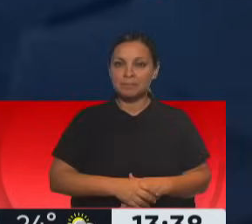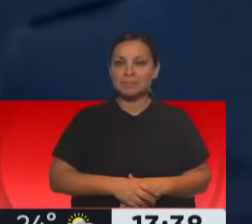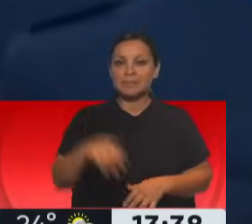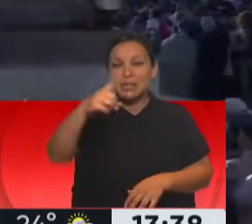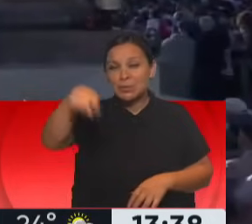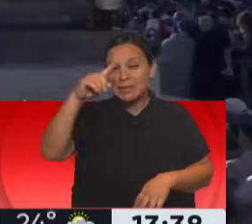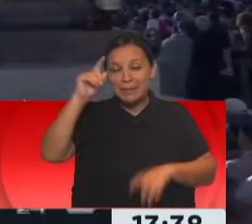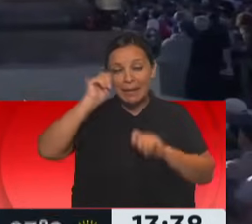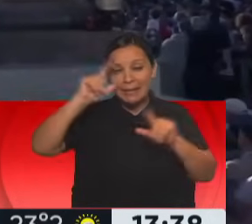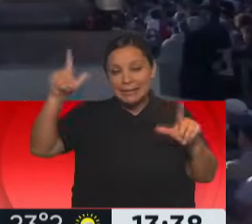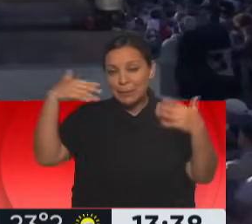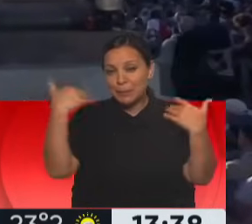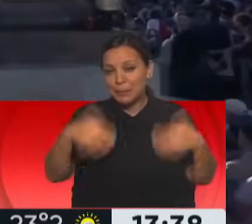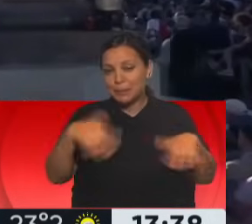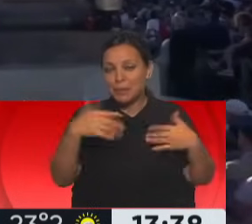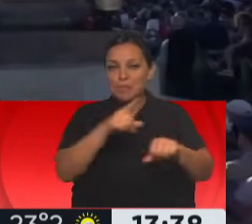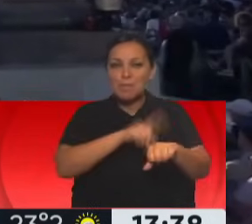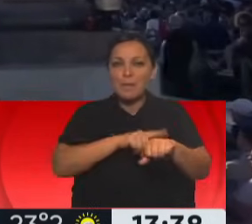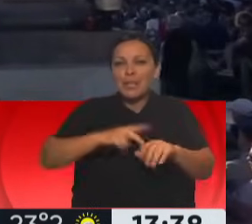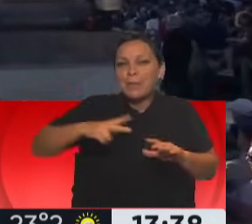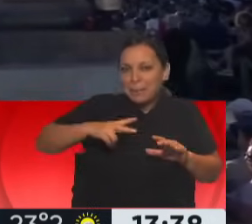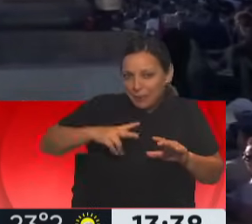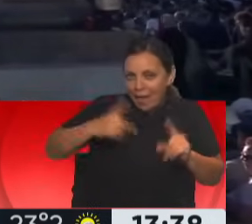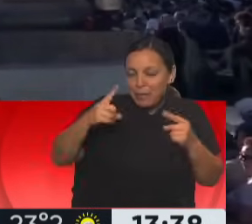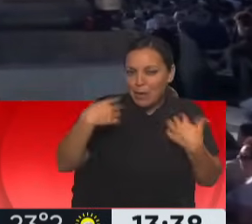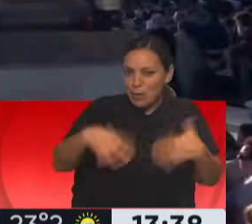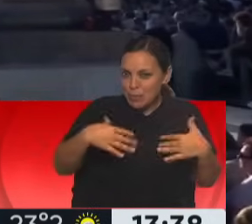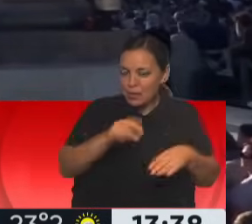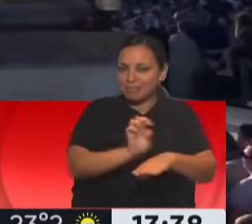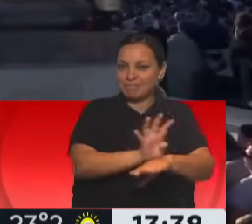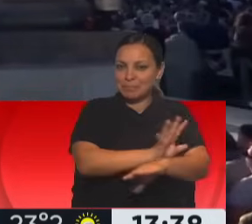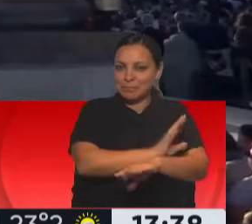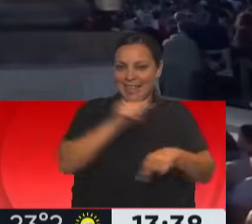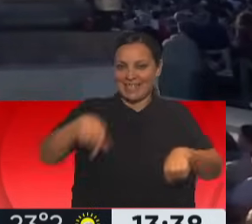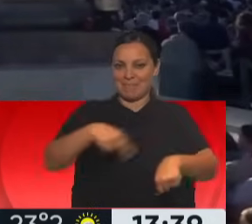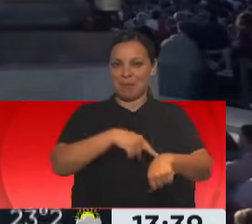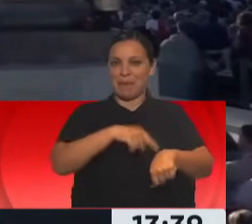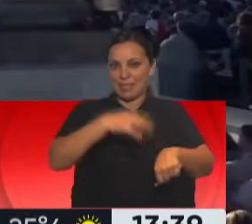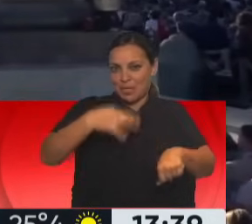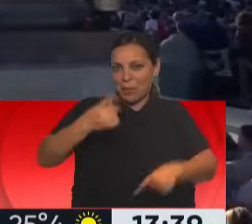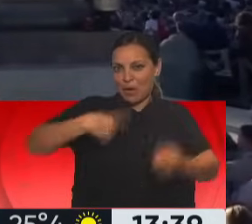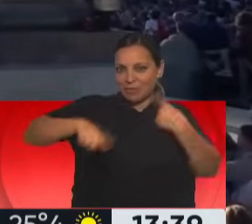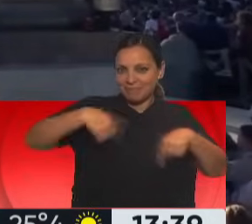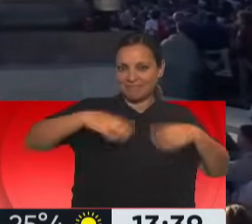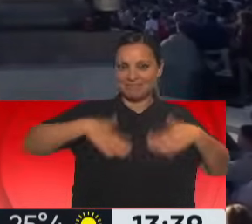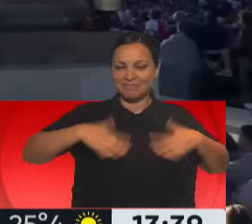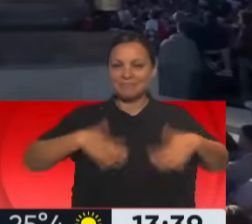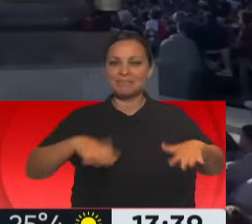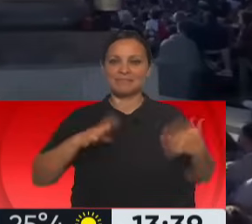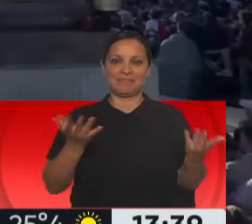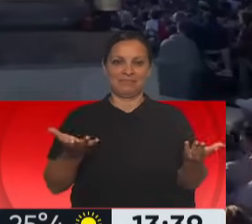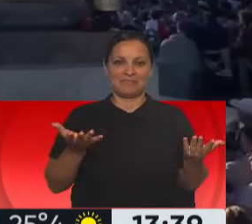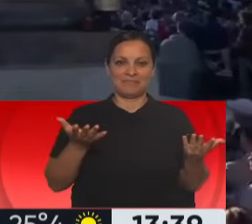imagínense, tremendamente emocional e íntimo que se está teniendo en este momento allí adentro antes de que